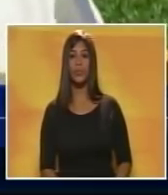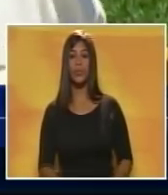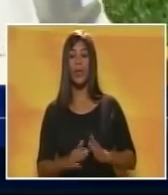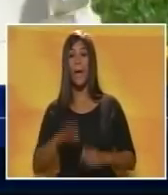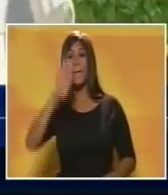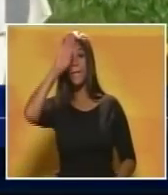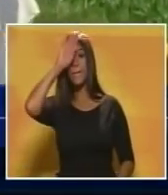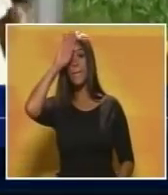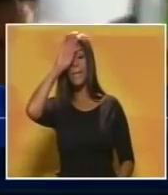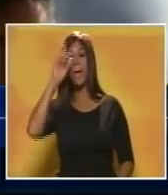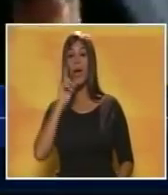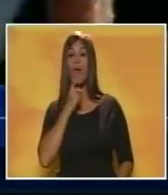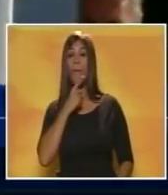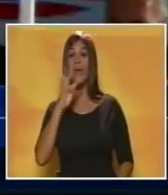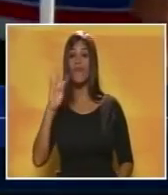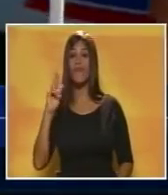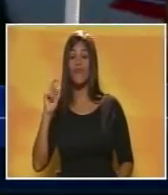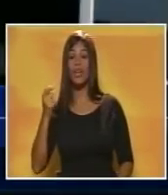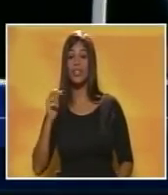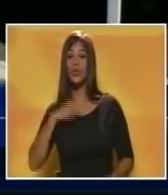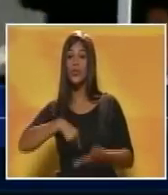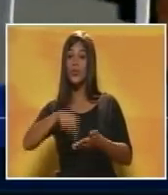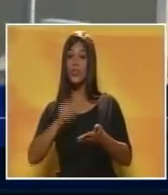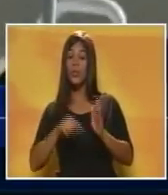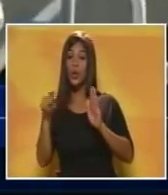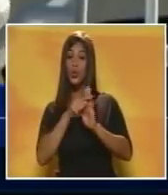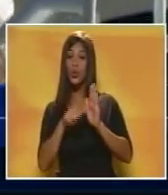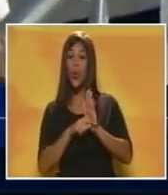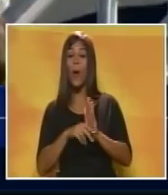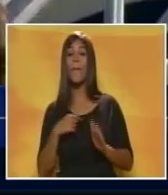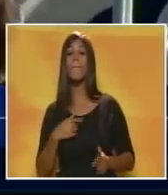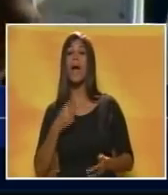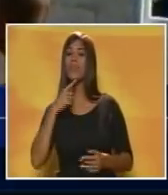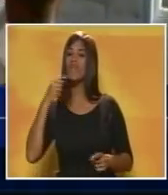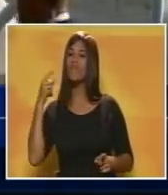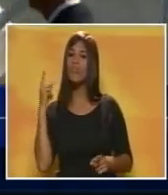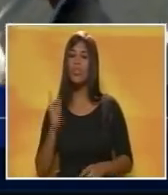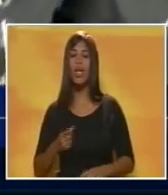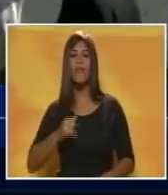El Papa Francisco ha firmado una norma en la que se obliga a